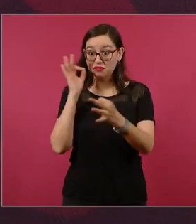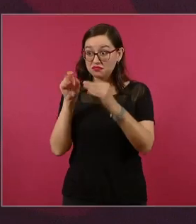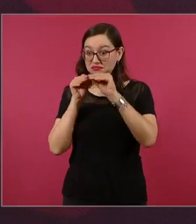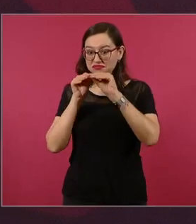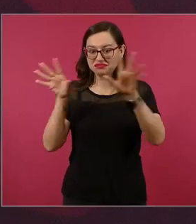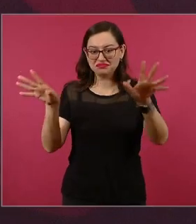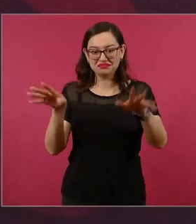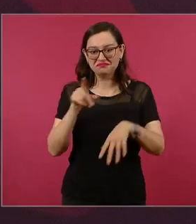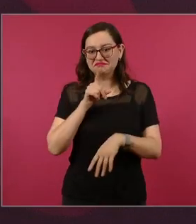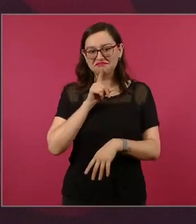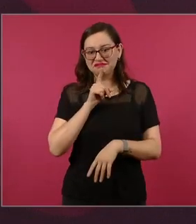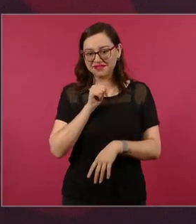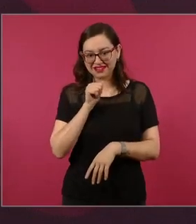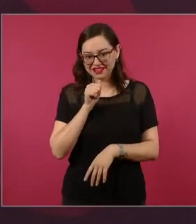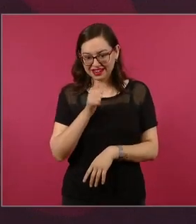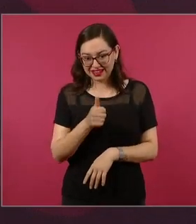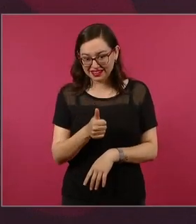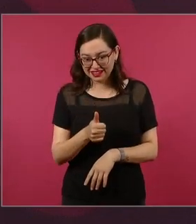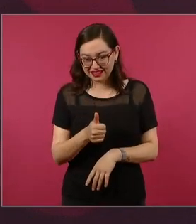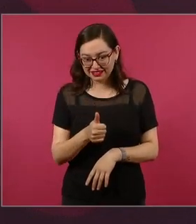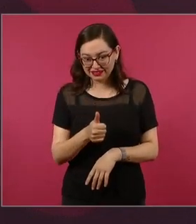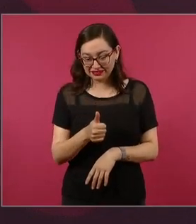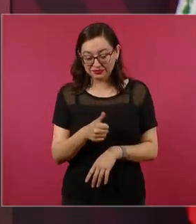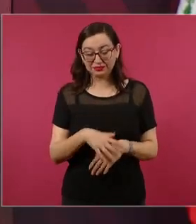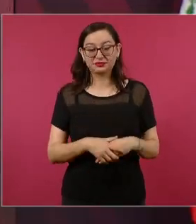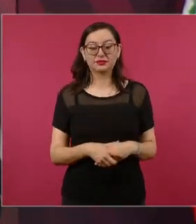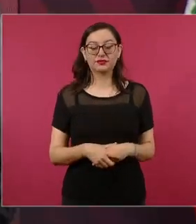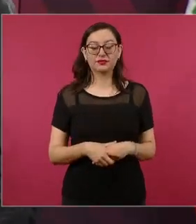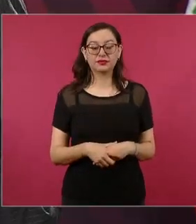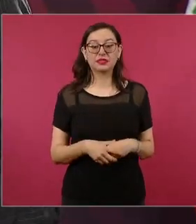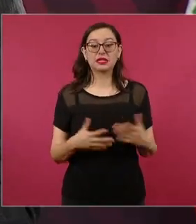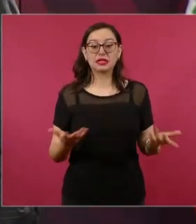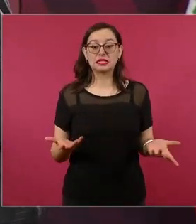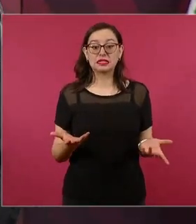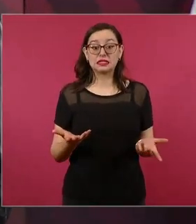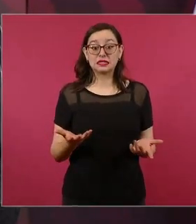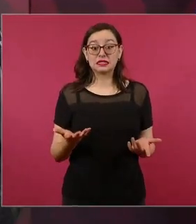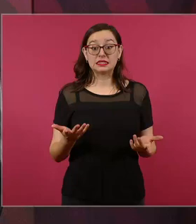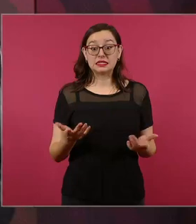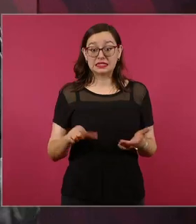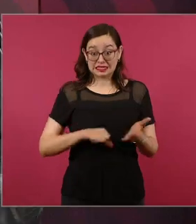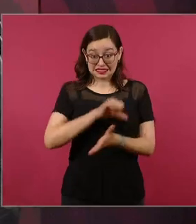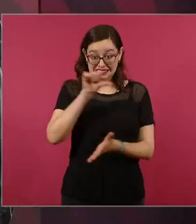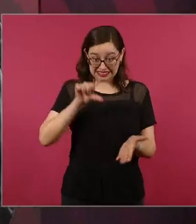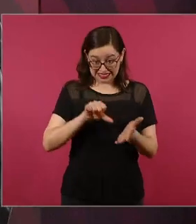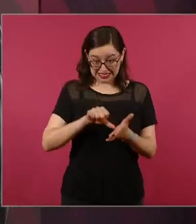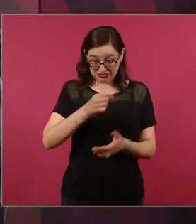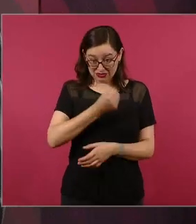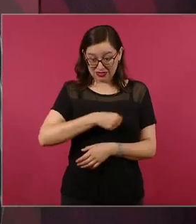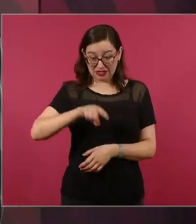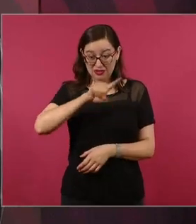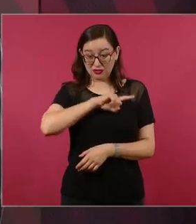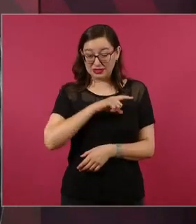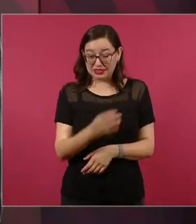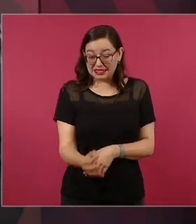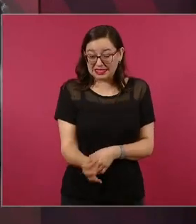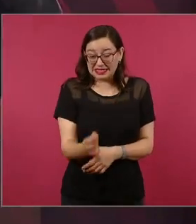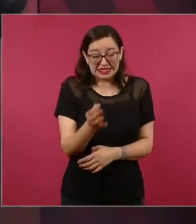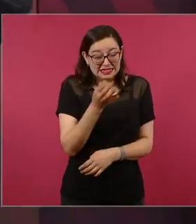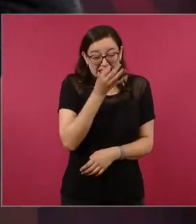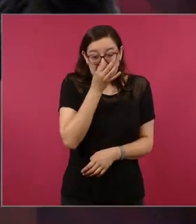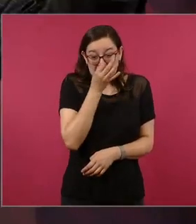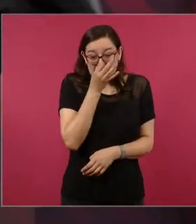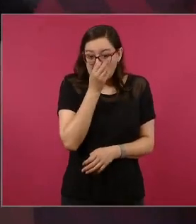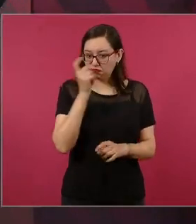Es más, estaba por desaparecer el primer nivel de atención médica. Estaba